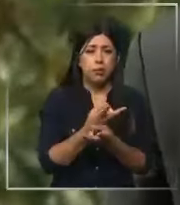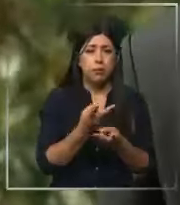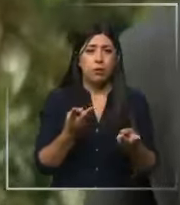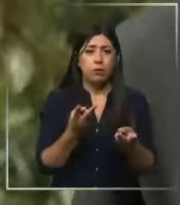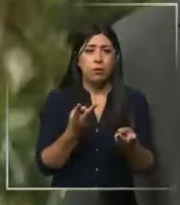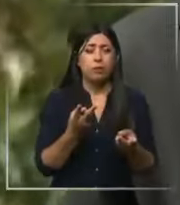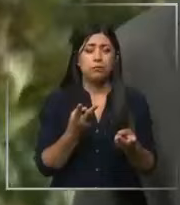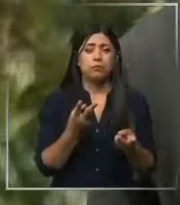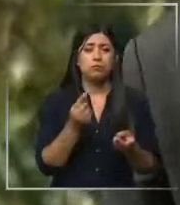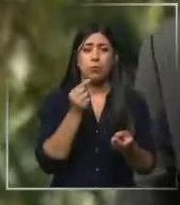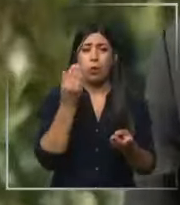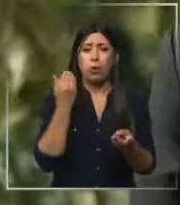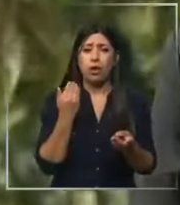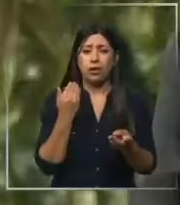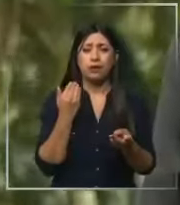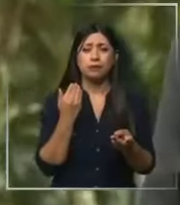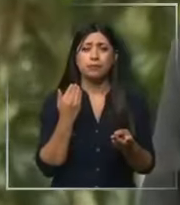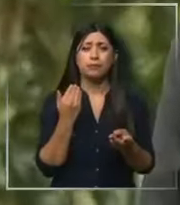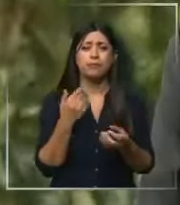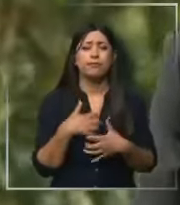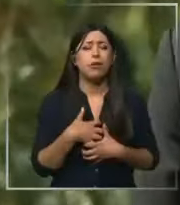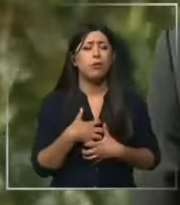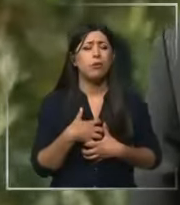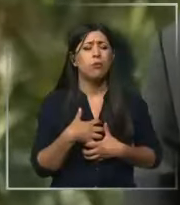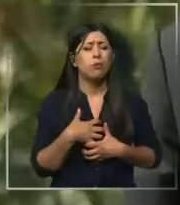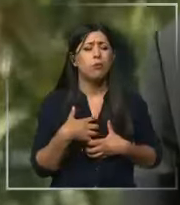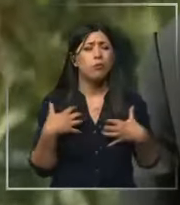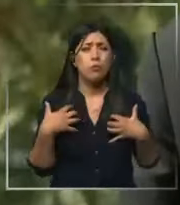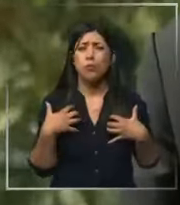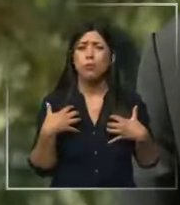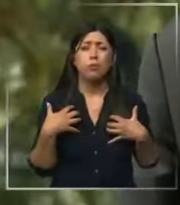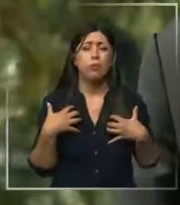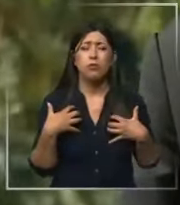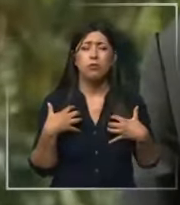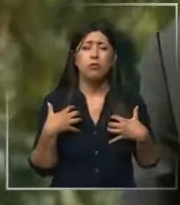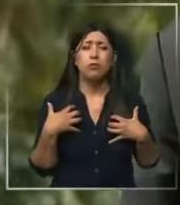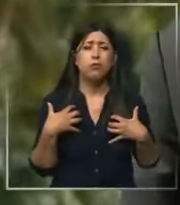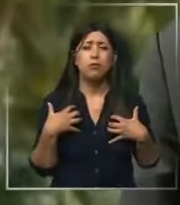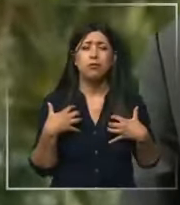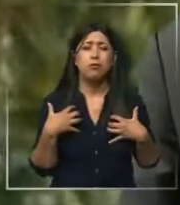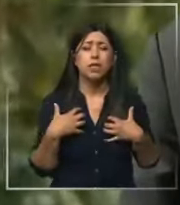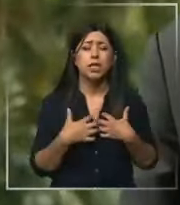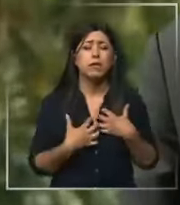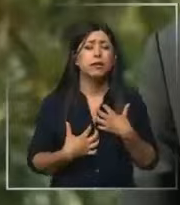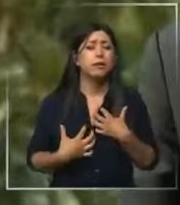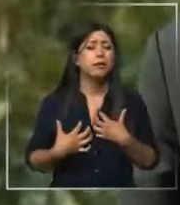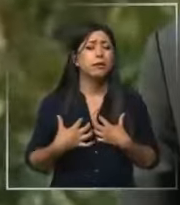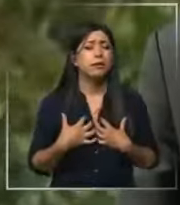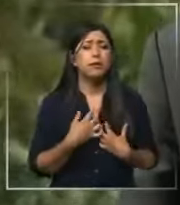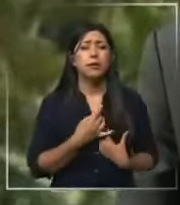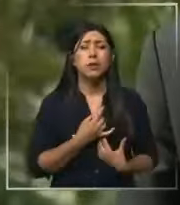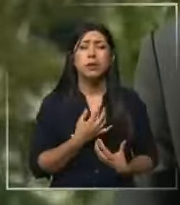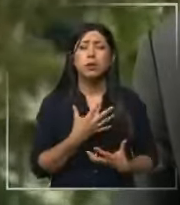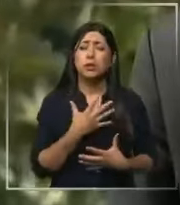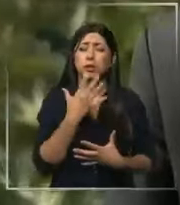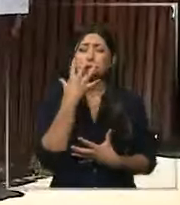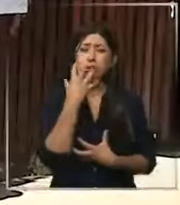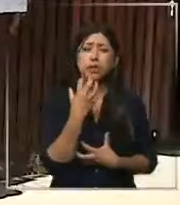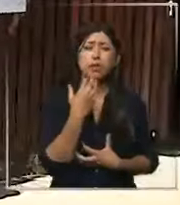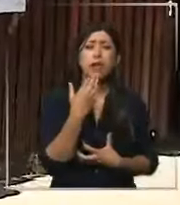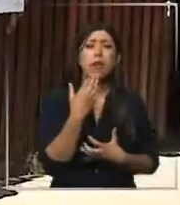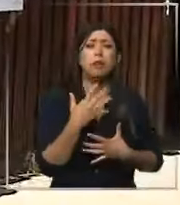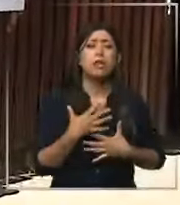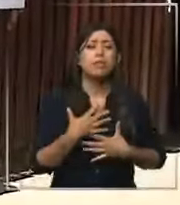hace unas pocas horas, nos indigna, nos desgarra, nos enfurece, pero también nos moviliza.